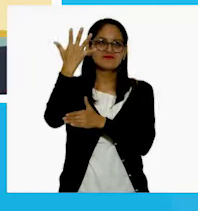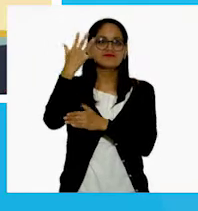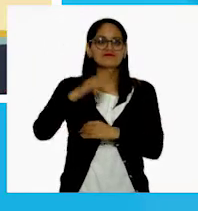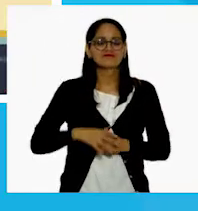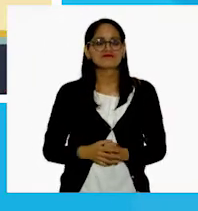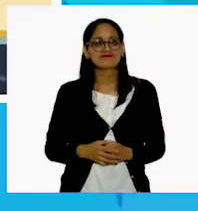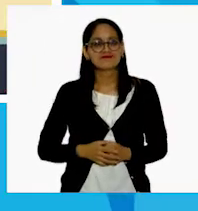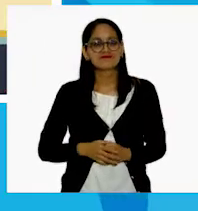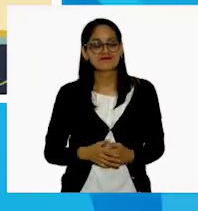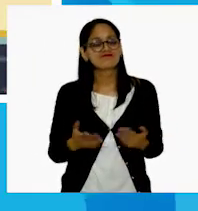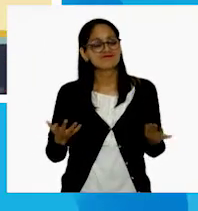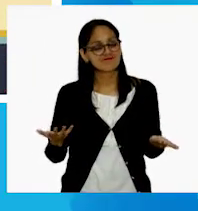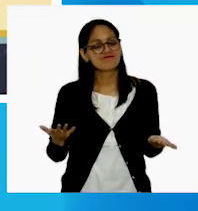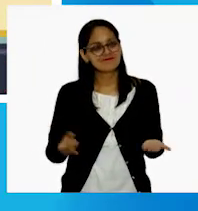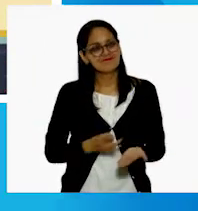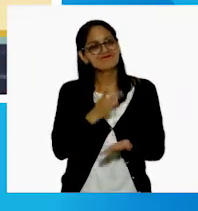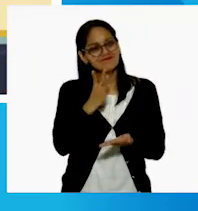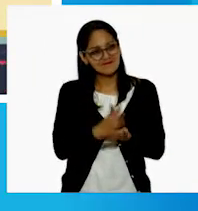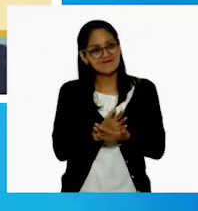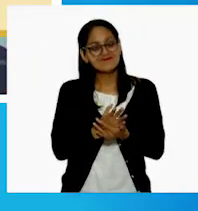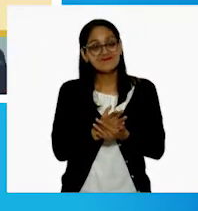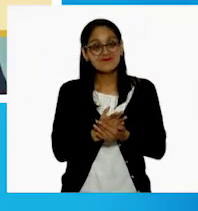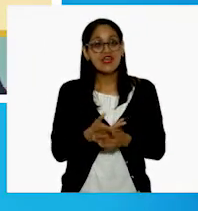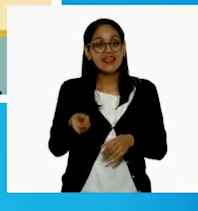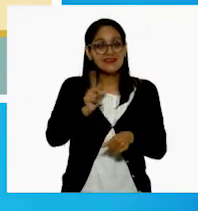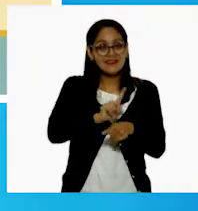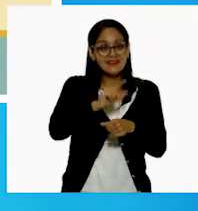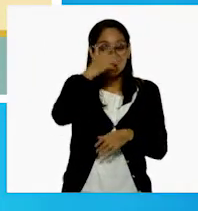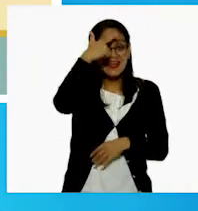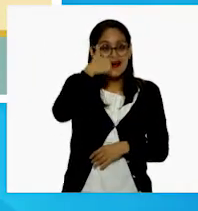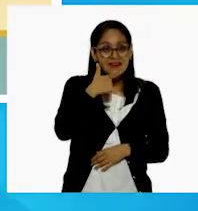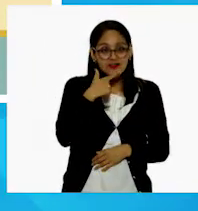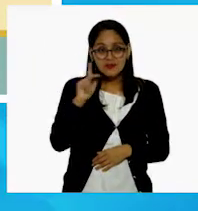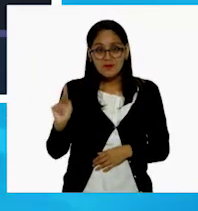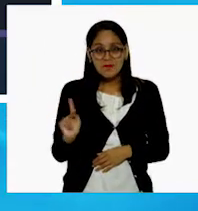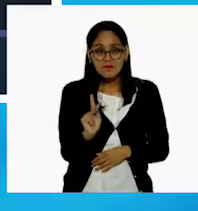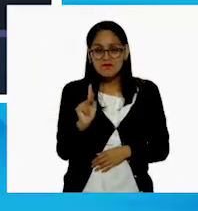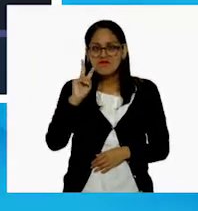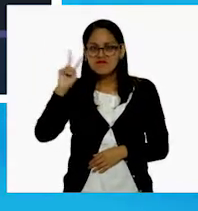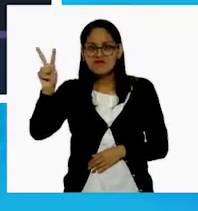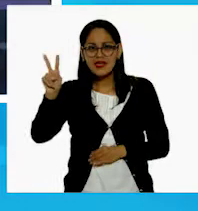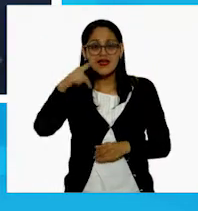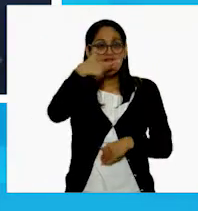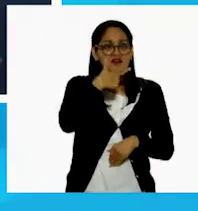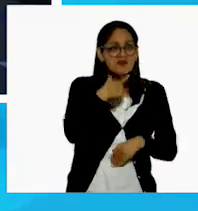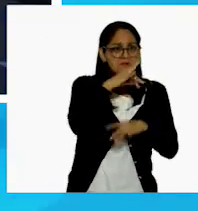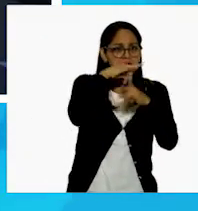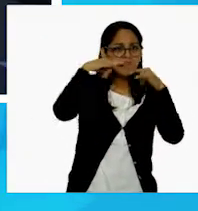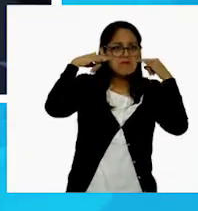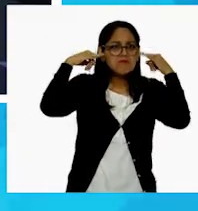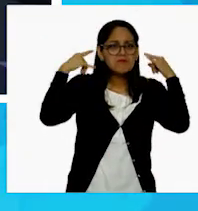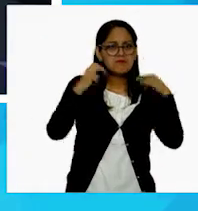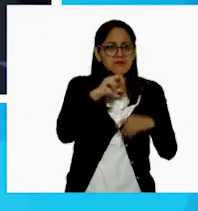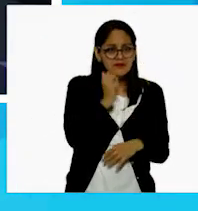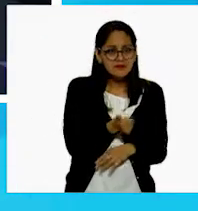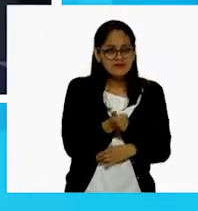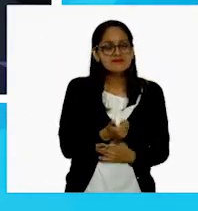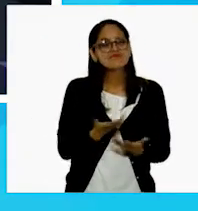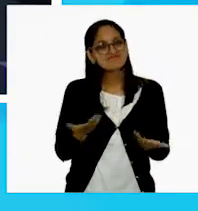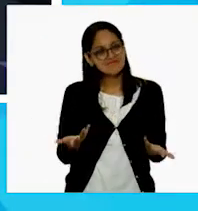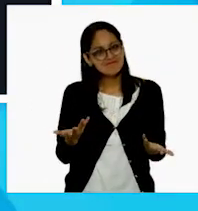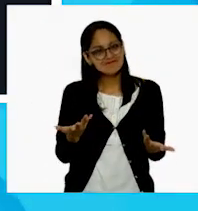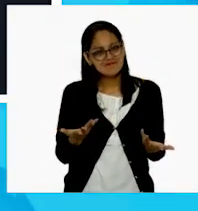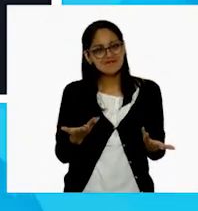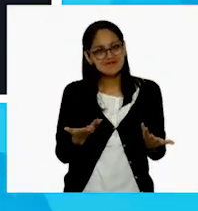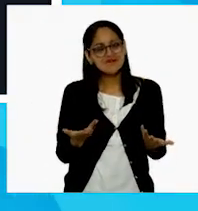día, solo que no se ve nadita. Así que